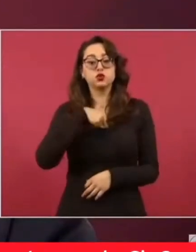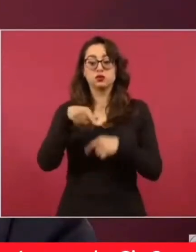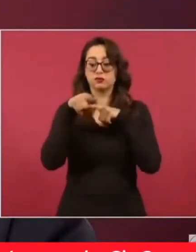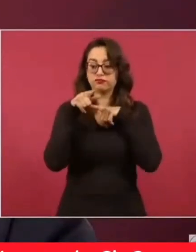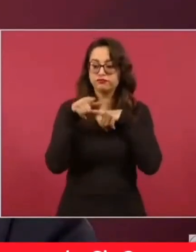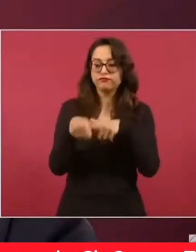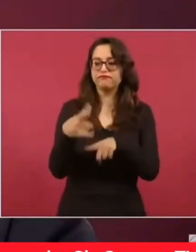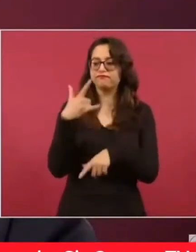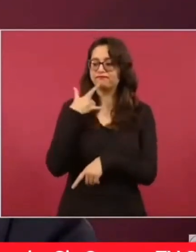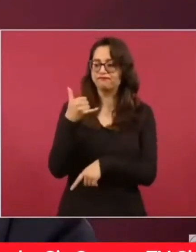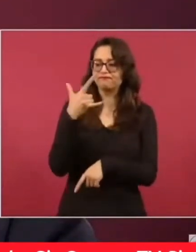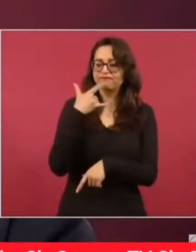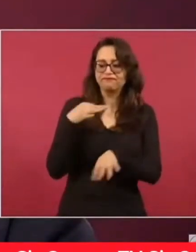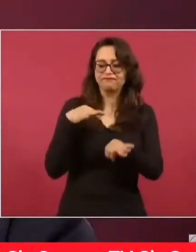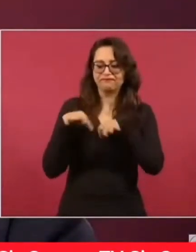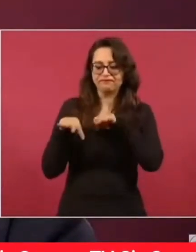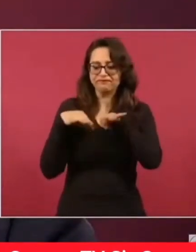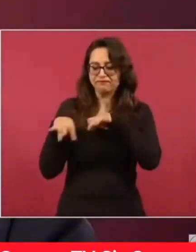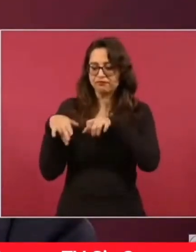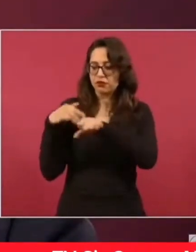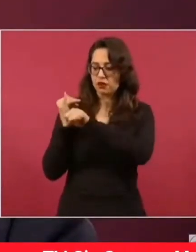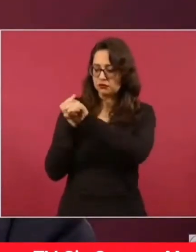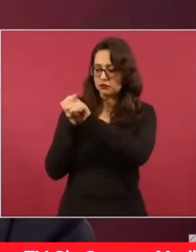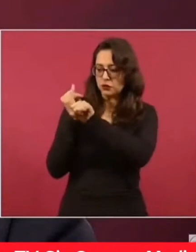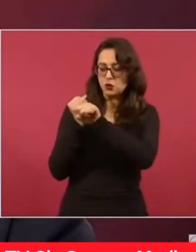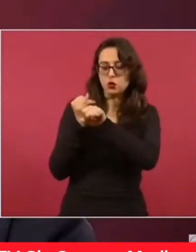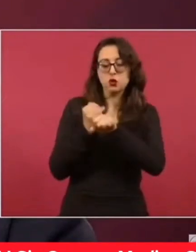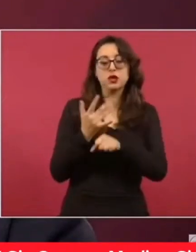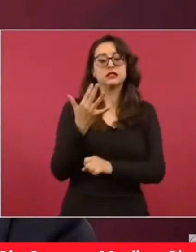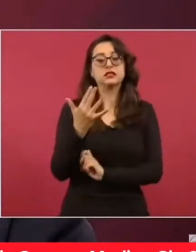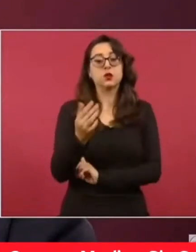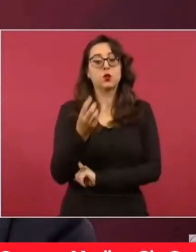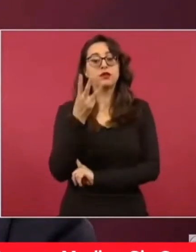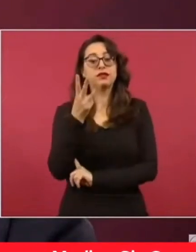Hemos podido recuperar información y registros de